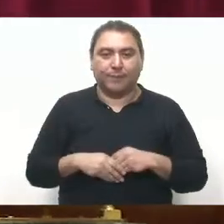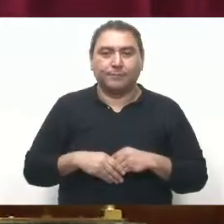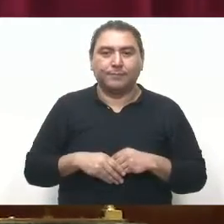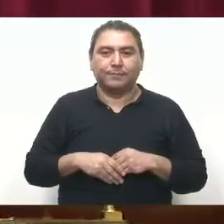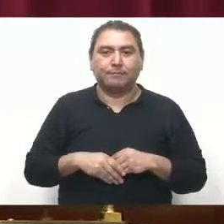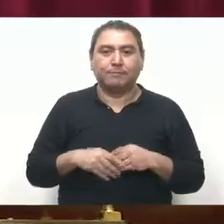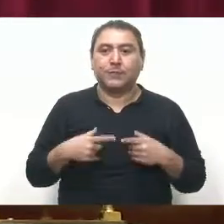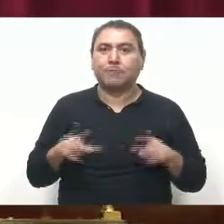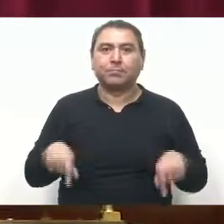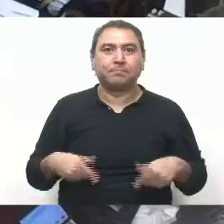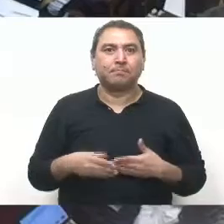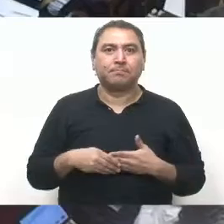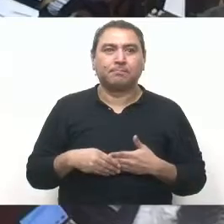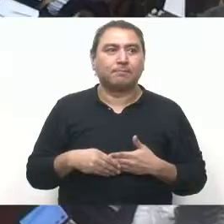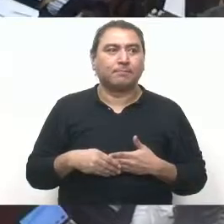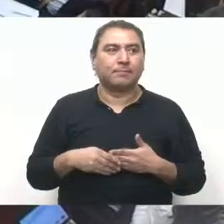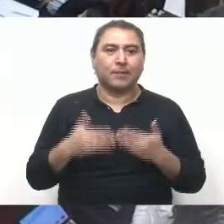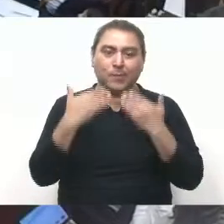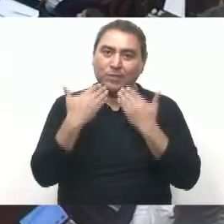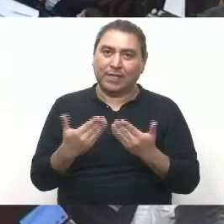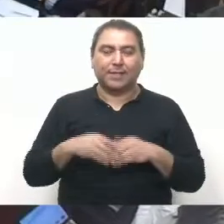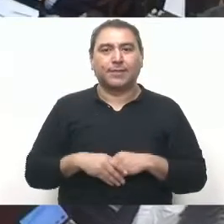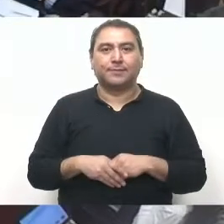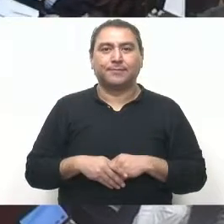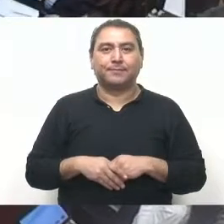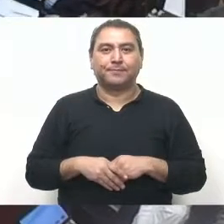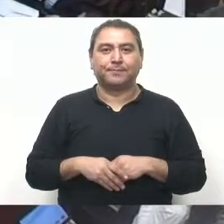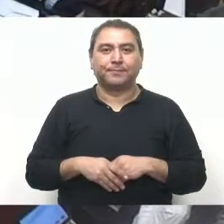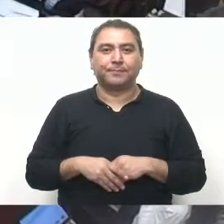Ah, no sé. Muchas.